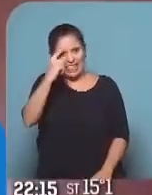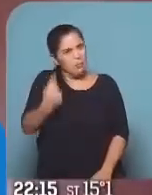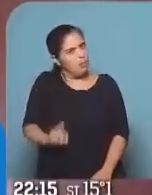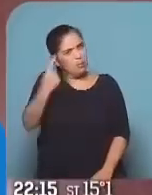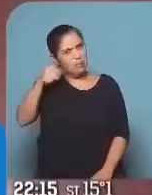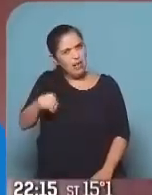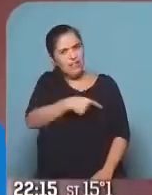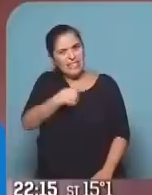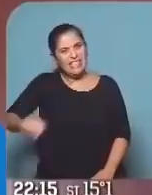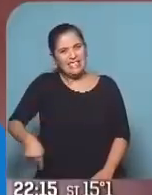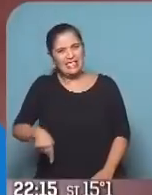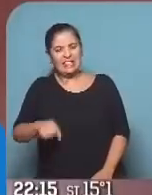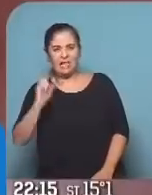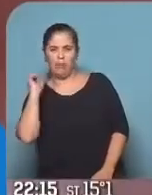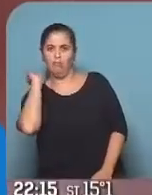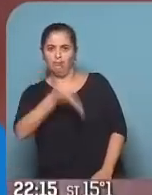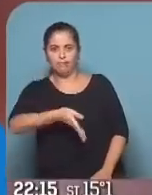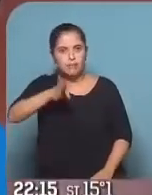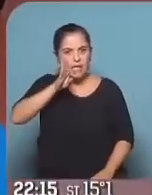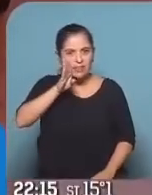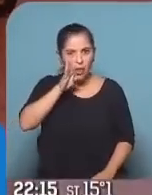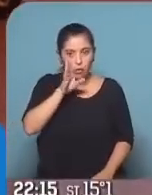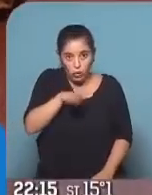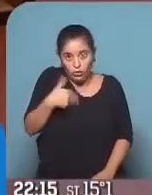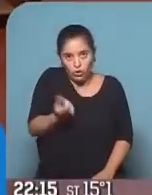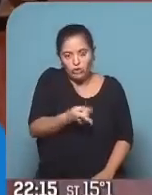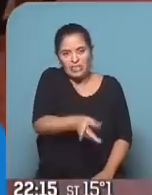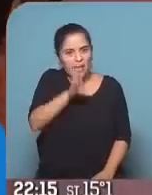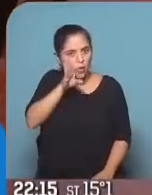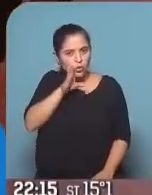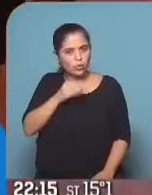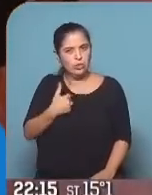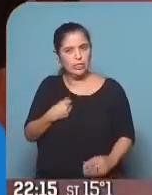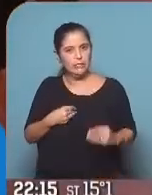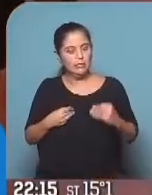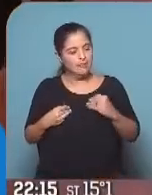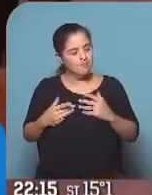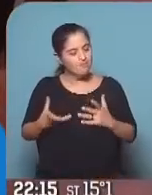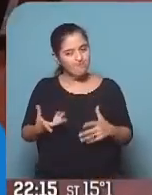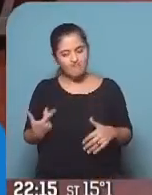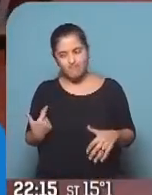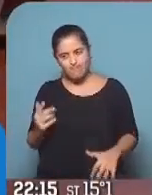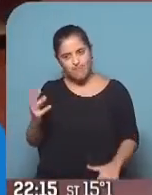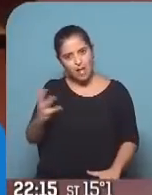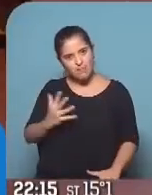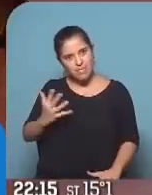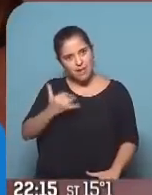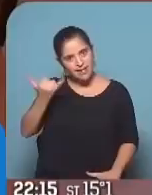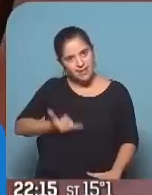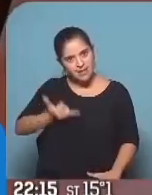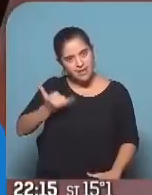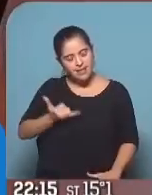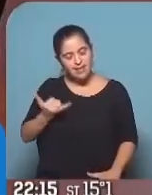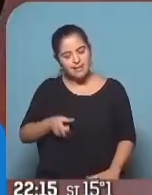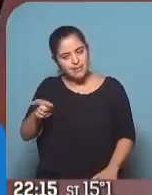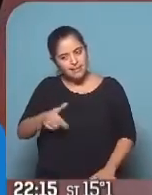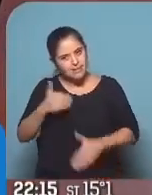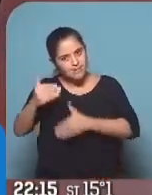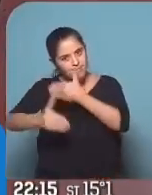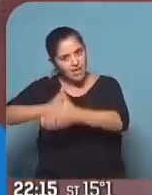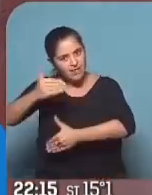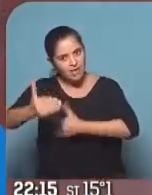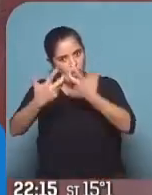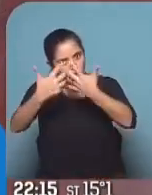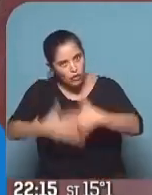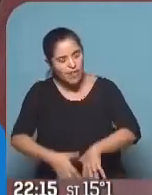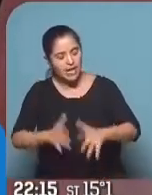es la primera vez que Estados Unidos se siente amenazado en el campo de la tecnología, la innovación, el desarrollo tecnológico, el desarrollo productivo en